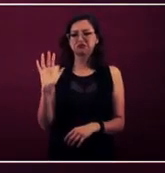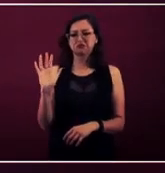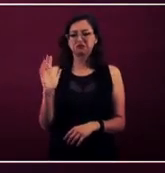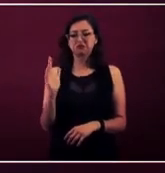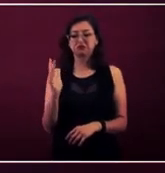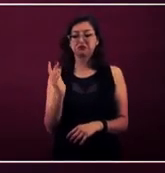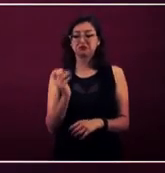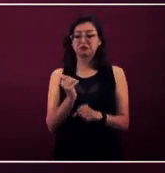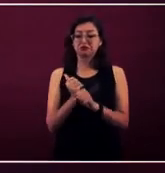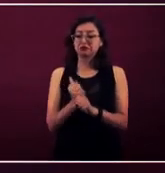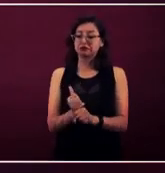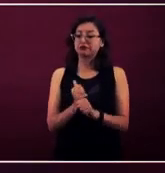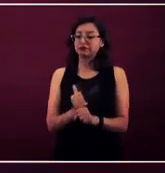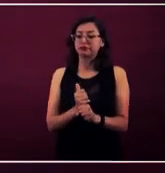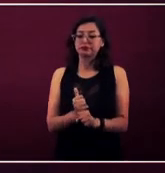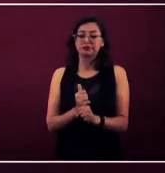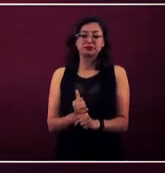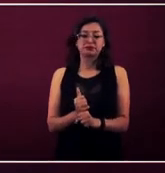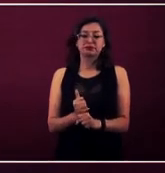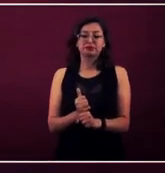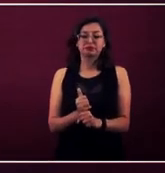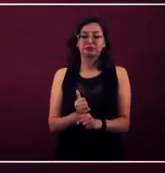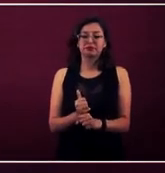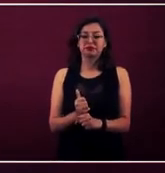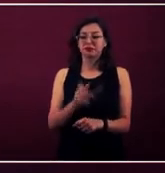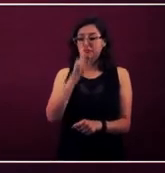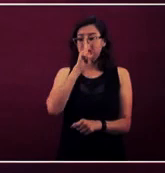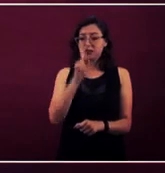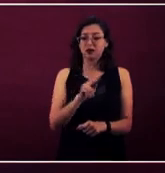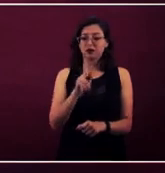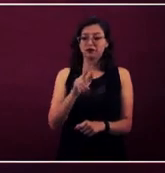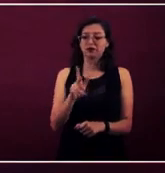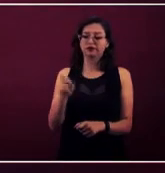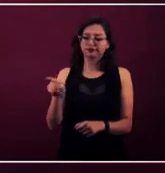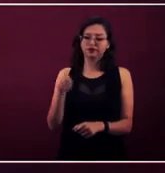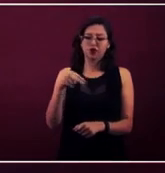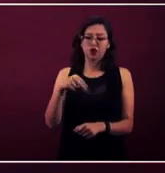Estamos padeciendo más en Nuevo Laredo,